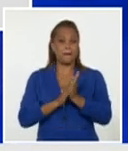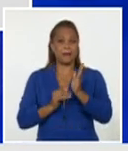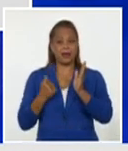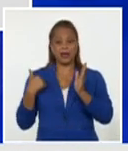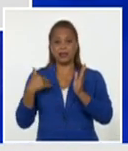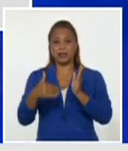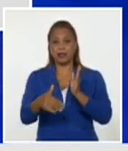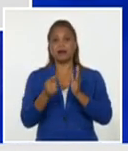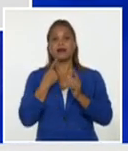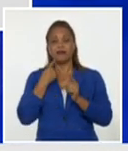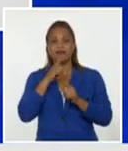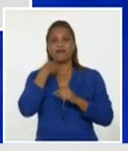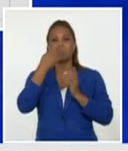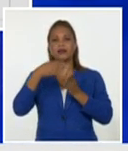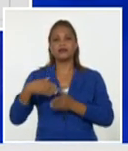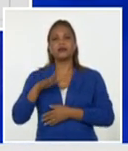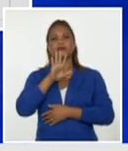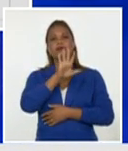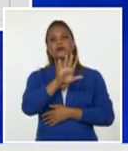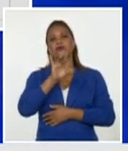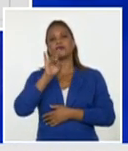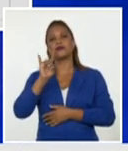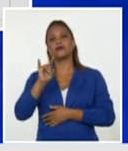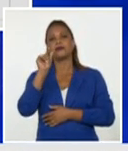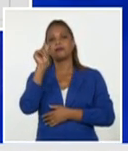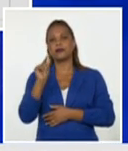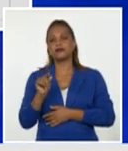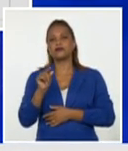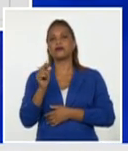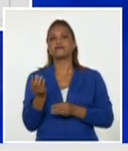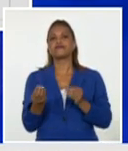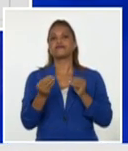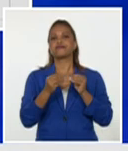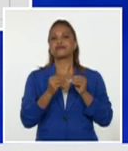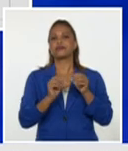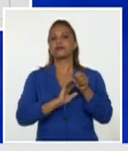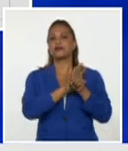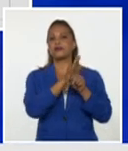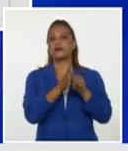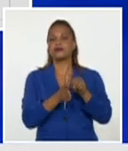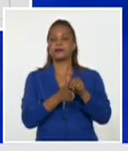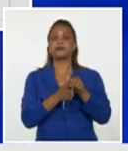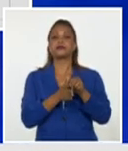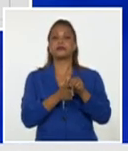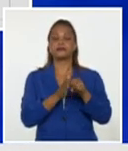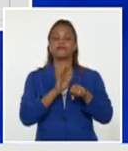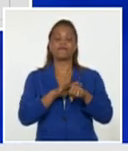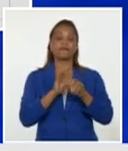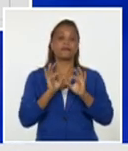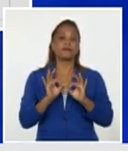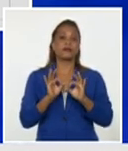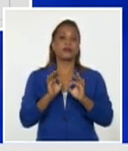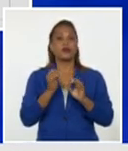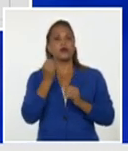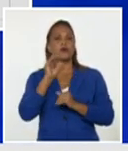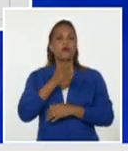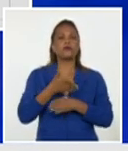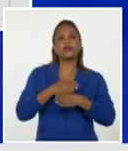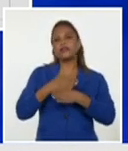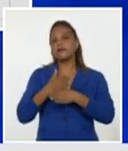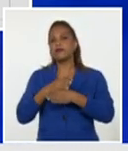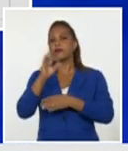fallecido 59 personas con COVID-19, lo cual hace una letalidad también